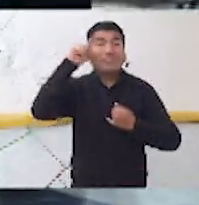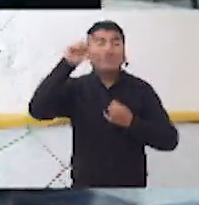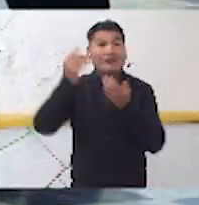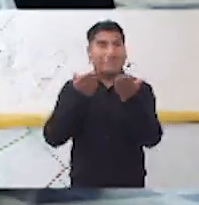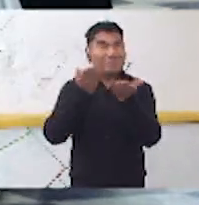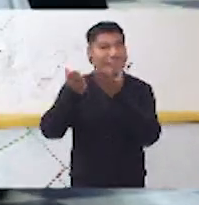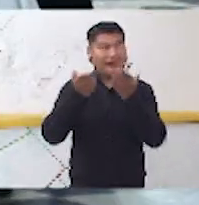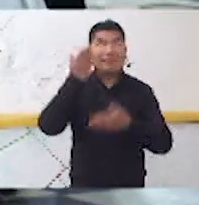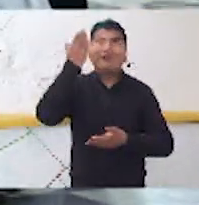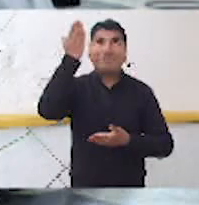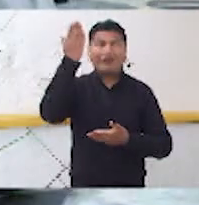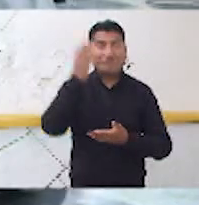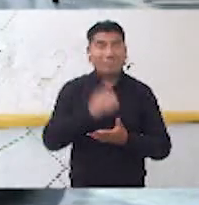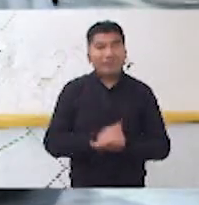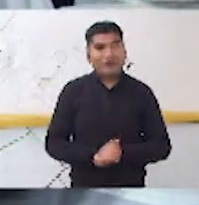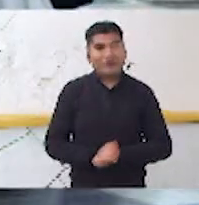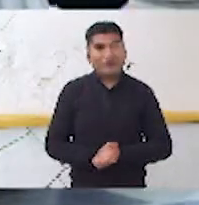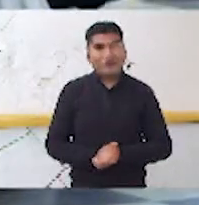sirvieran al Señor.